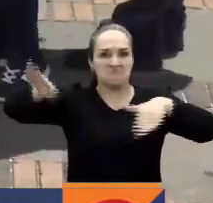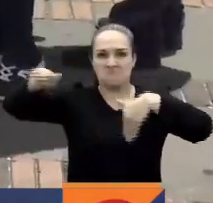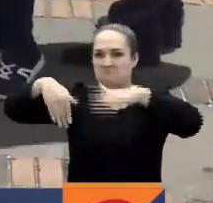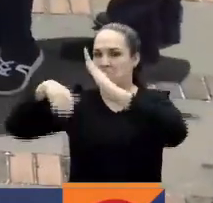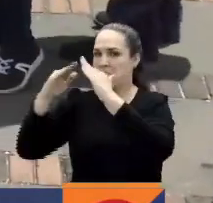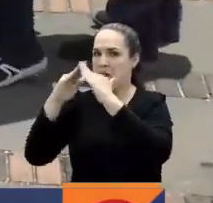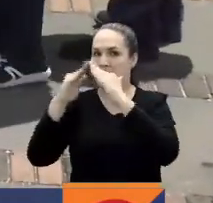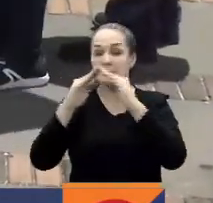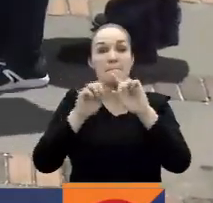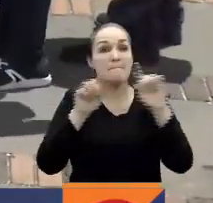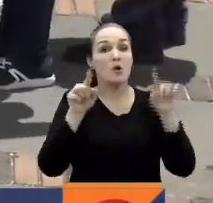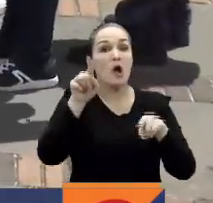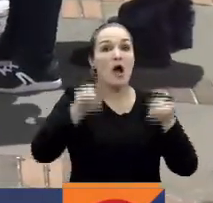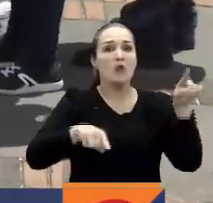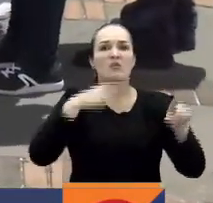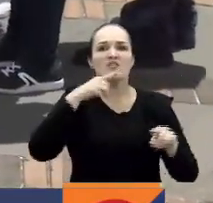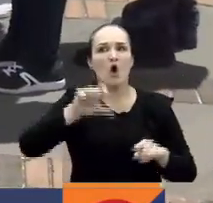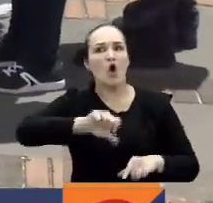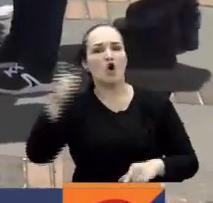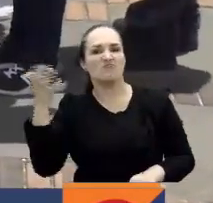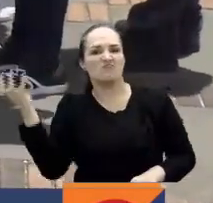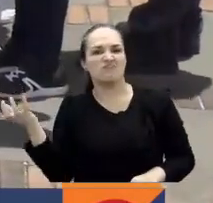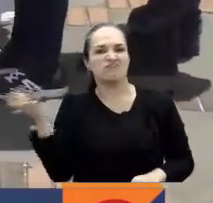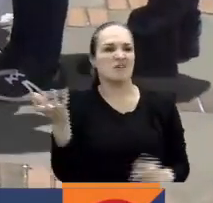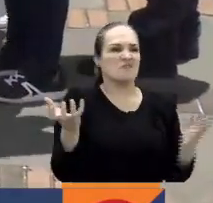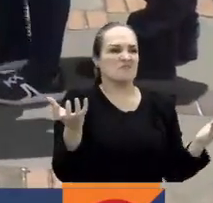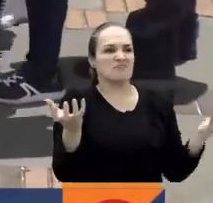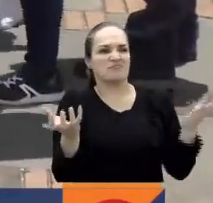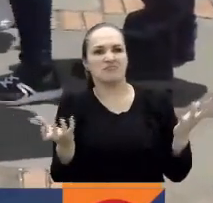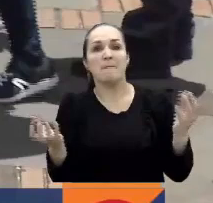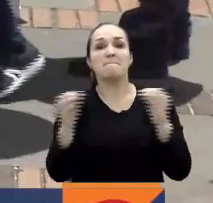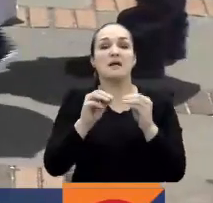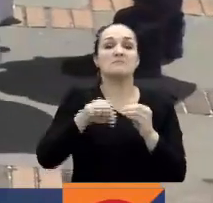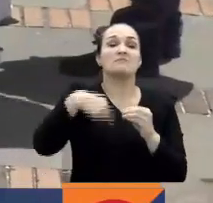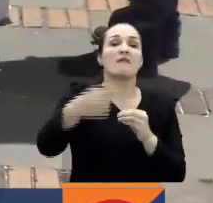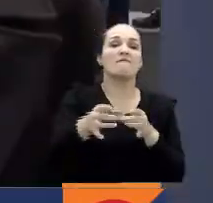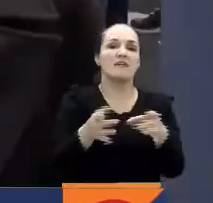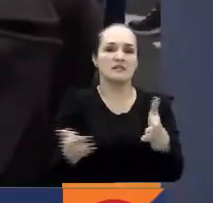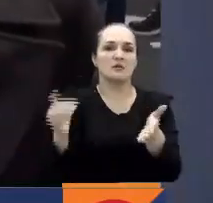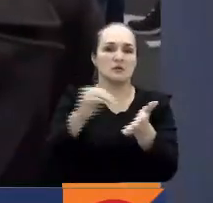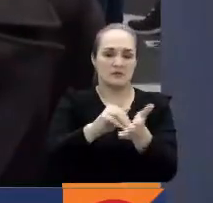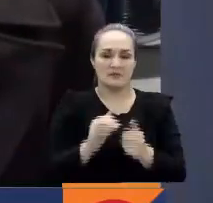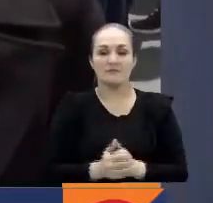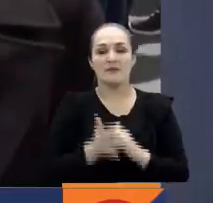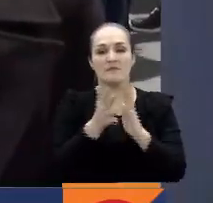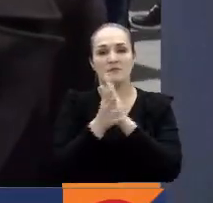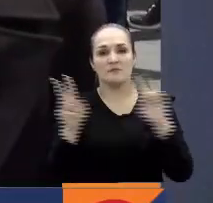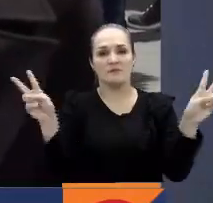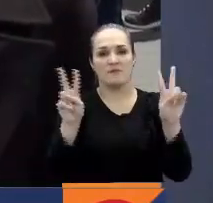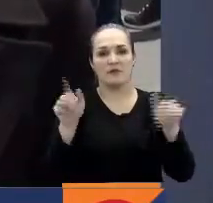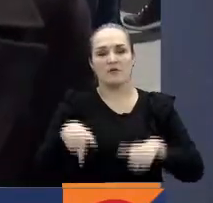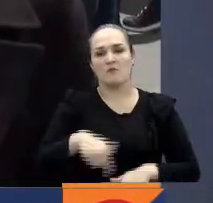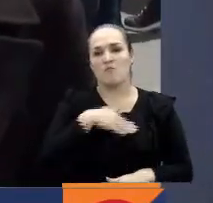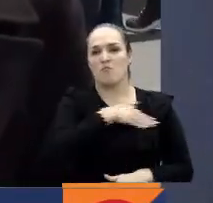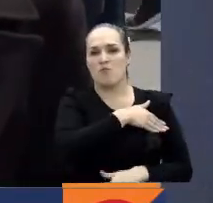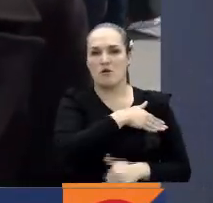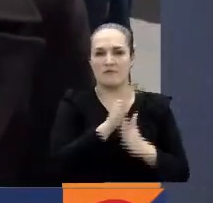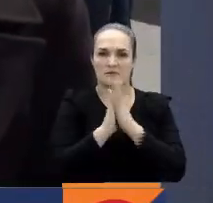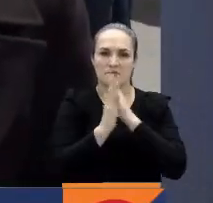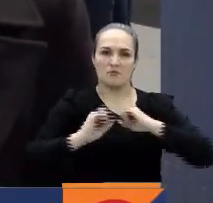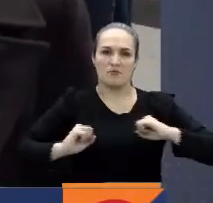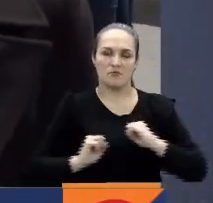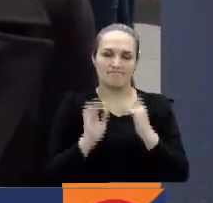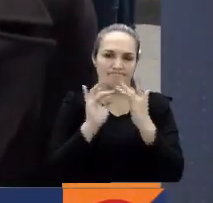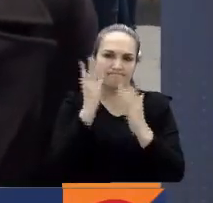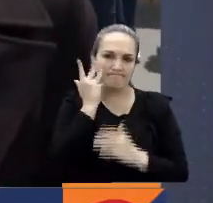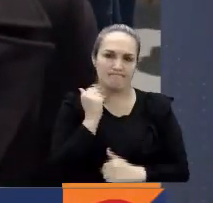también aseguran que harán otras manifestaciones y tendrán nuevas fechas. Informa Katy Sánchez desde la Plaza de Bolívar para RTVC Noticias, conectados 24/7.